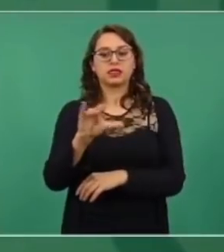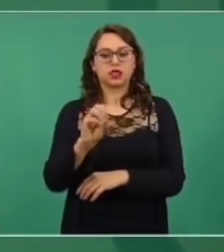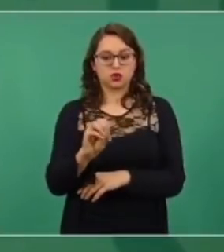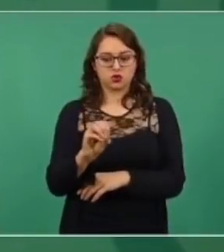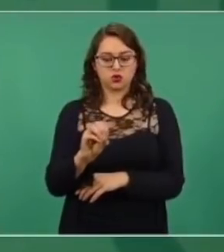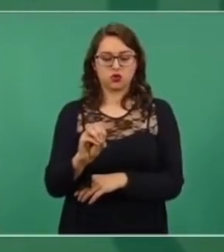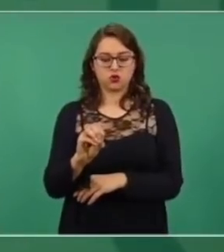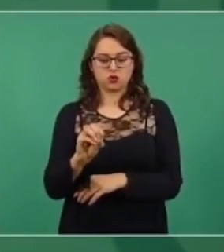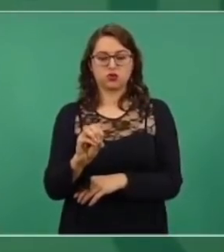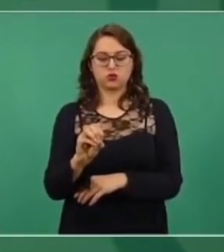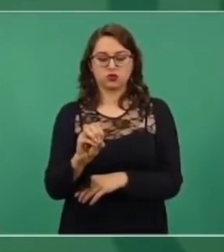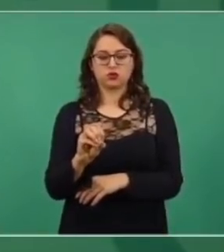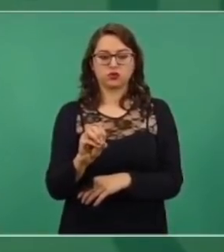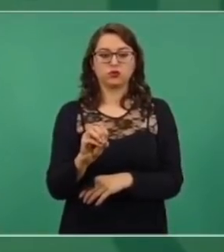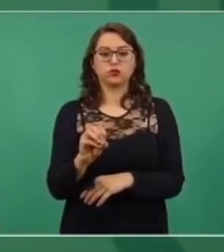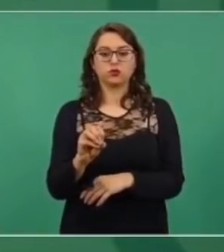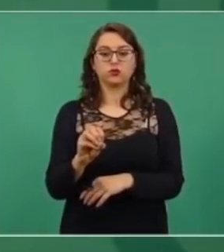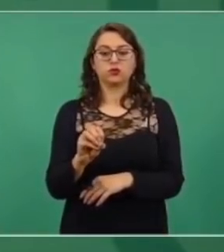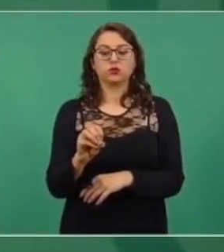porque